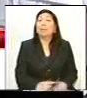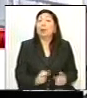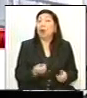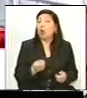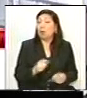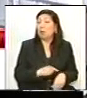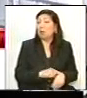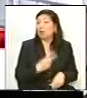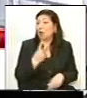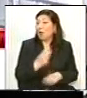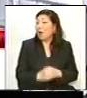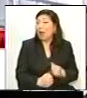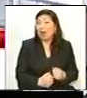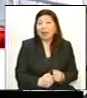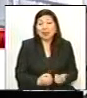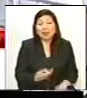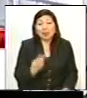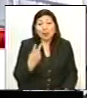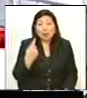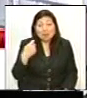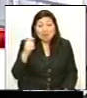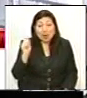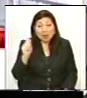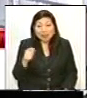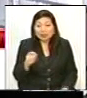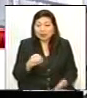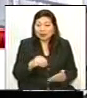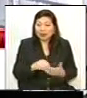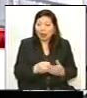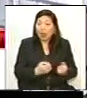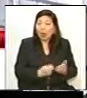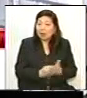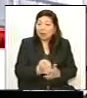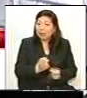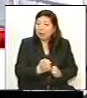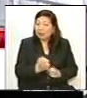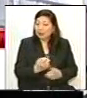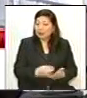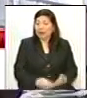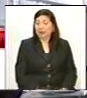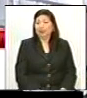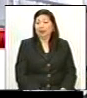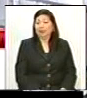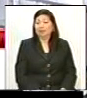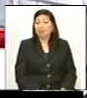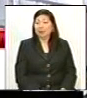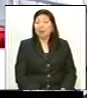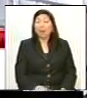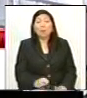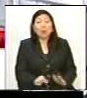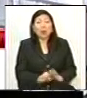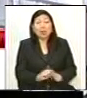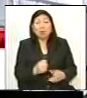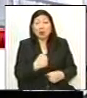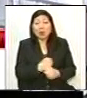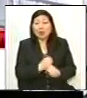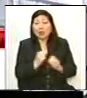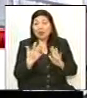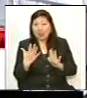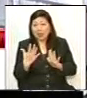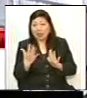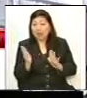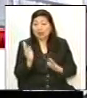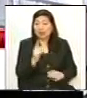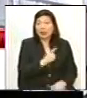se va a demorar 2 años, ese 2% es para soportar los equipos técnicos durante los 2 años. Y en el caso de obras de entre 10 y